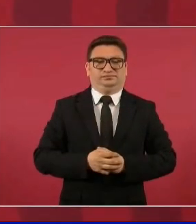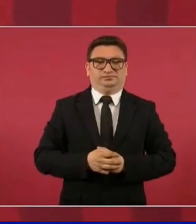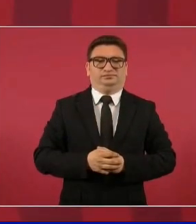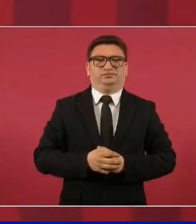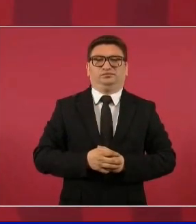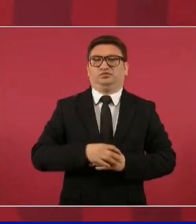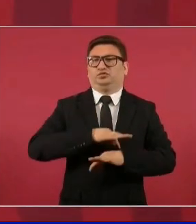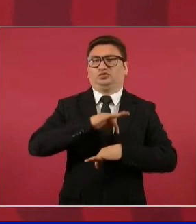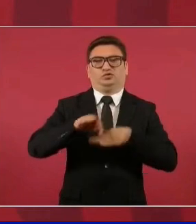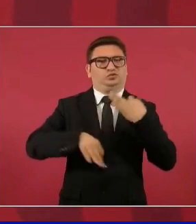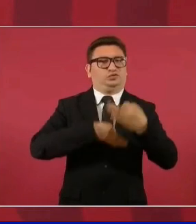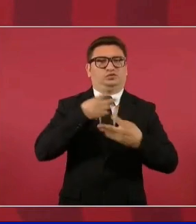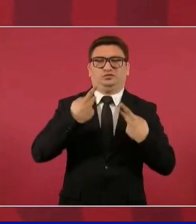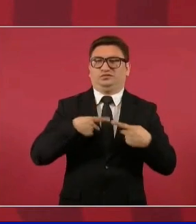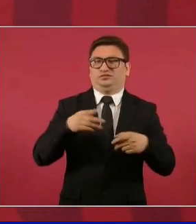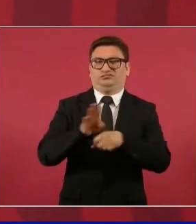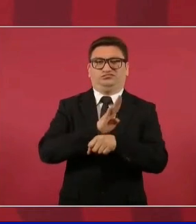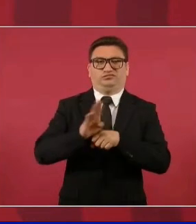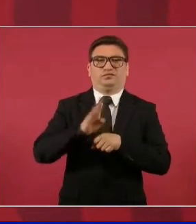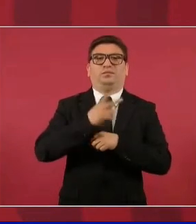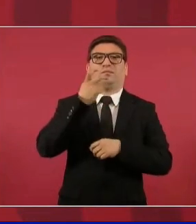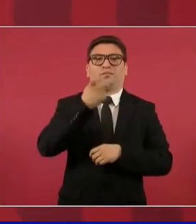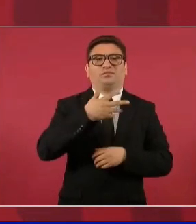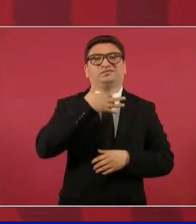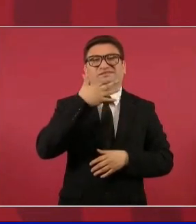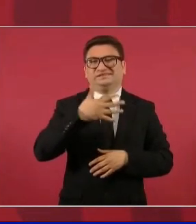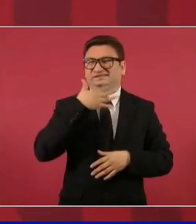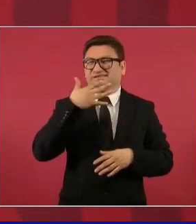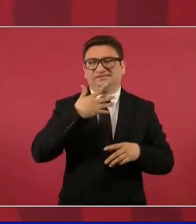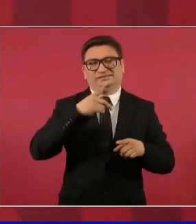por el bien de todos. Había que acabar con la corrupción,